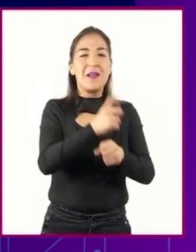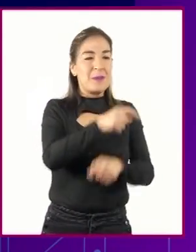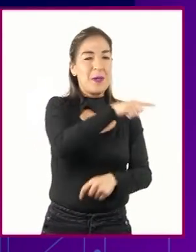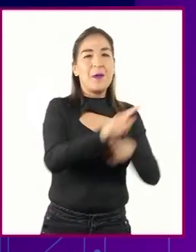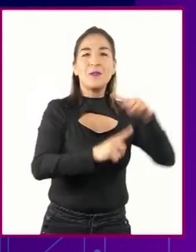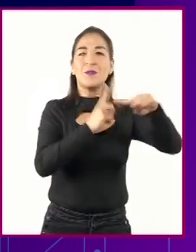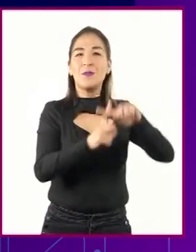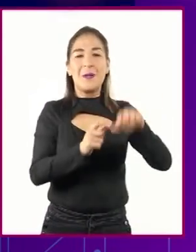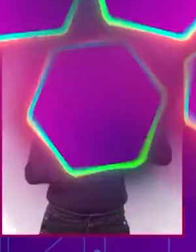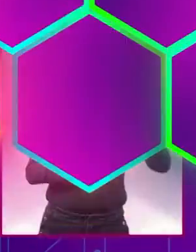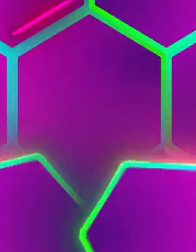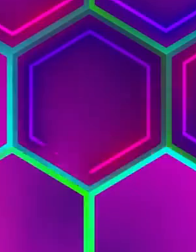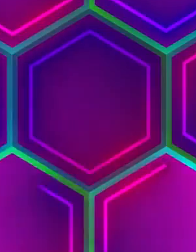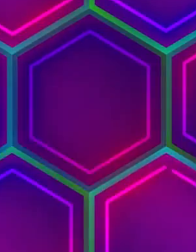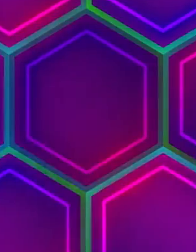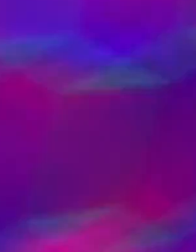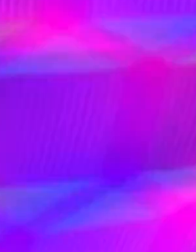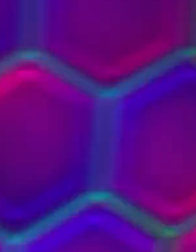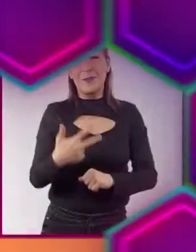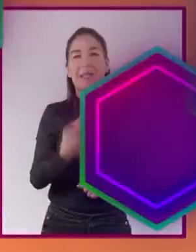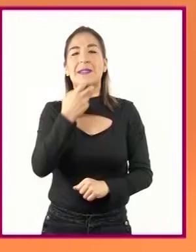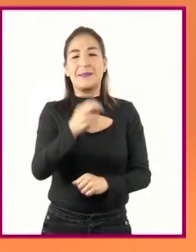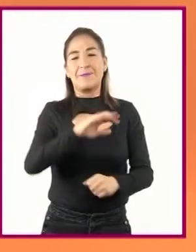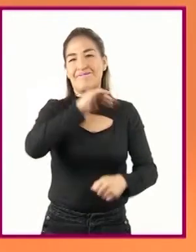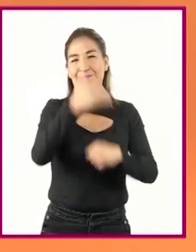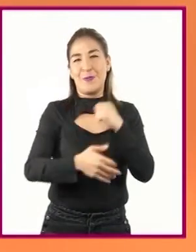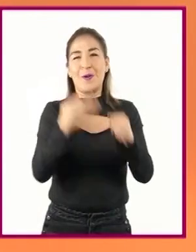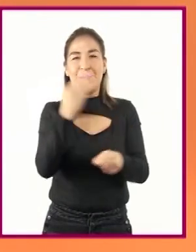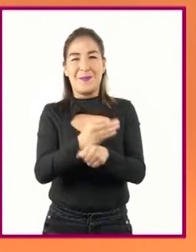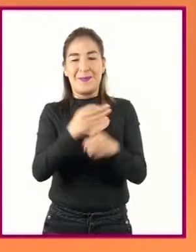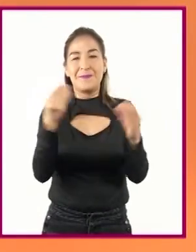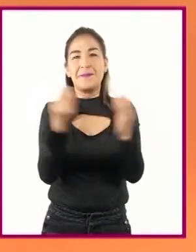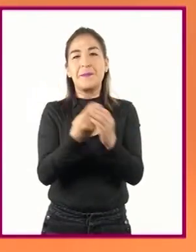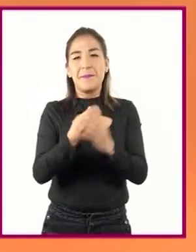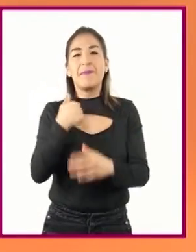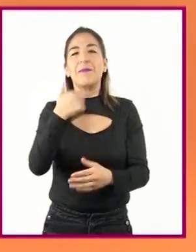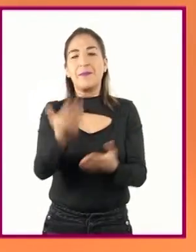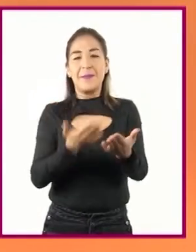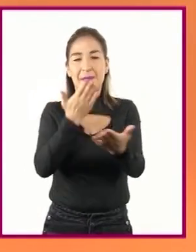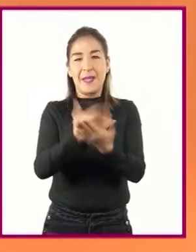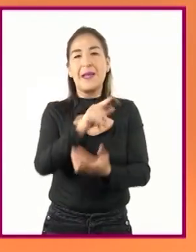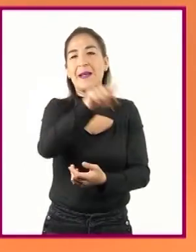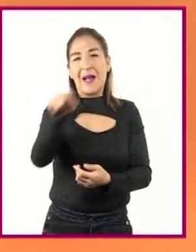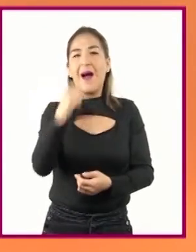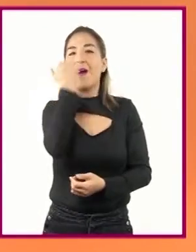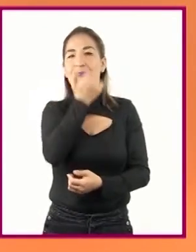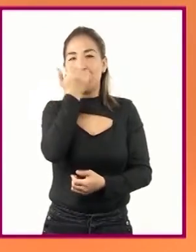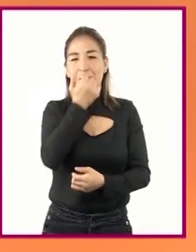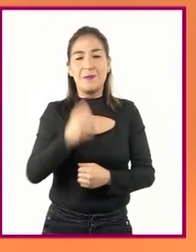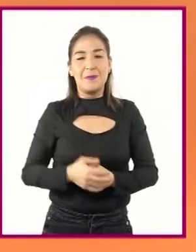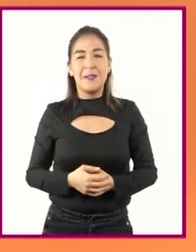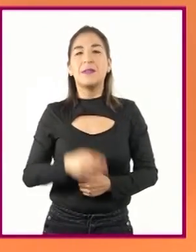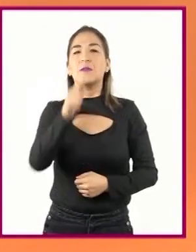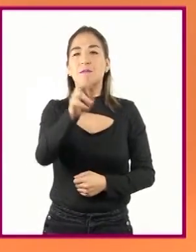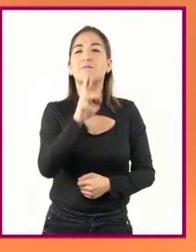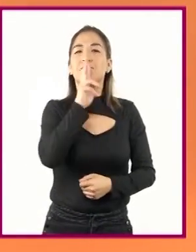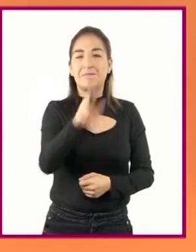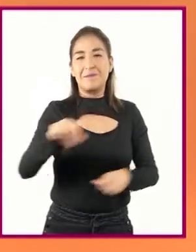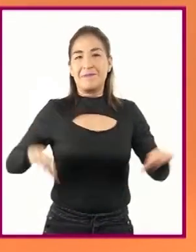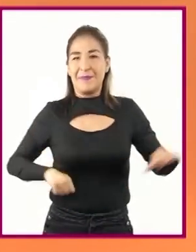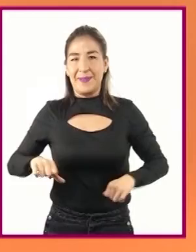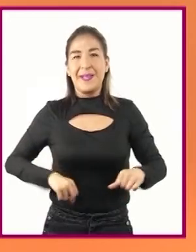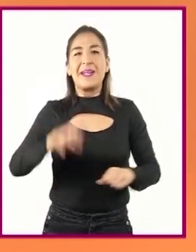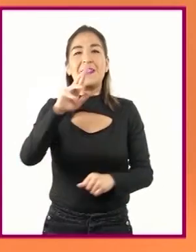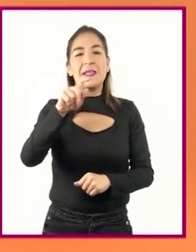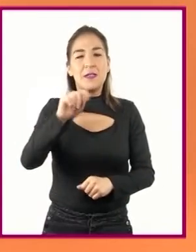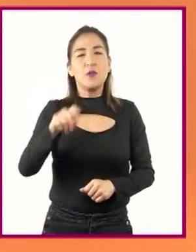más 8. Para concluir con la sesión, propondré a las alumnas y alumnos que resuelvan el siguiente reto,